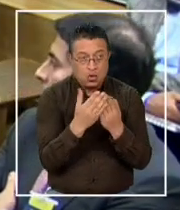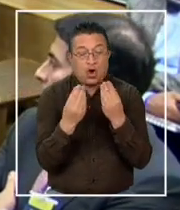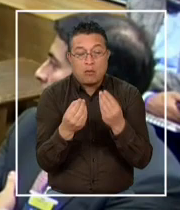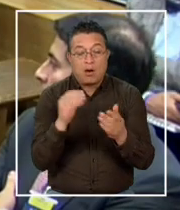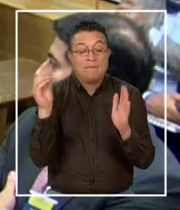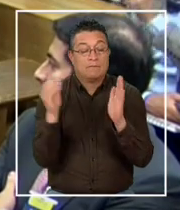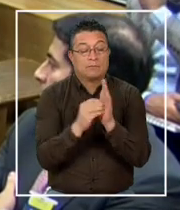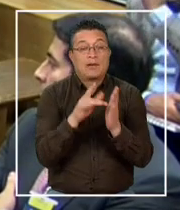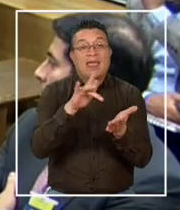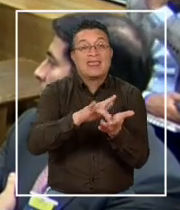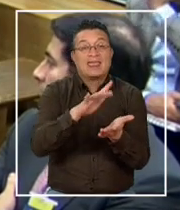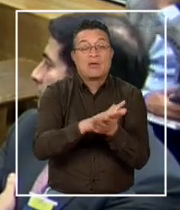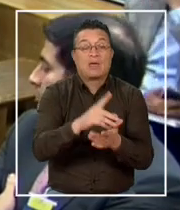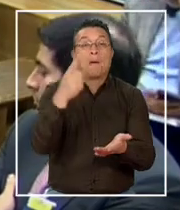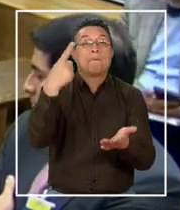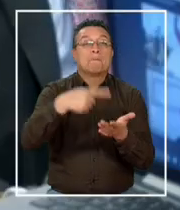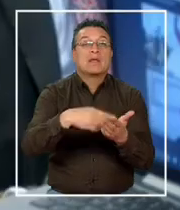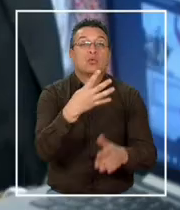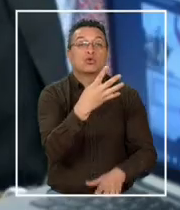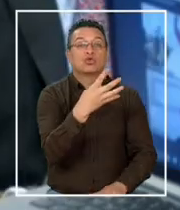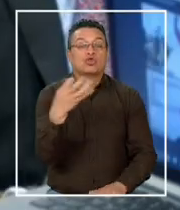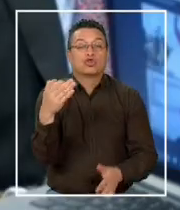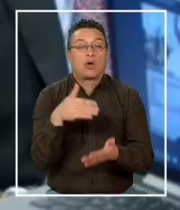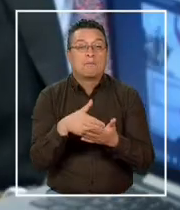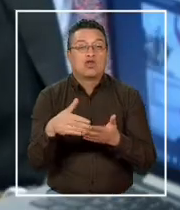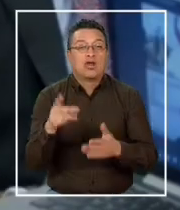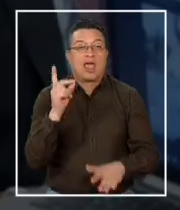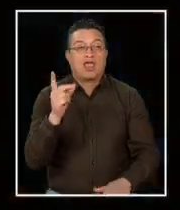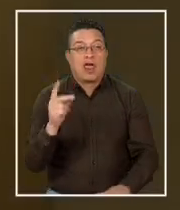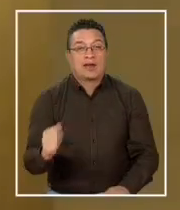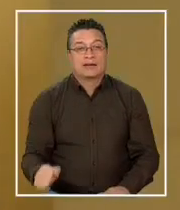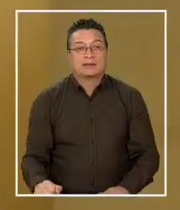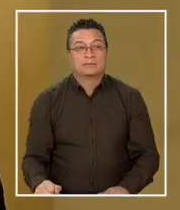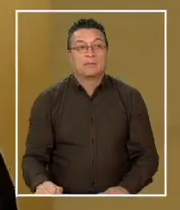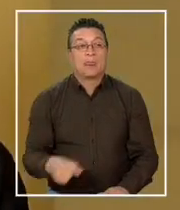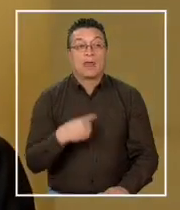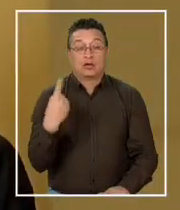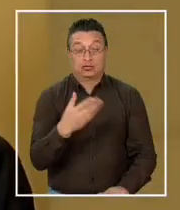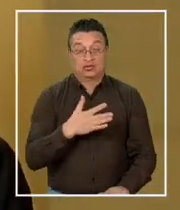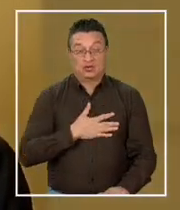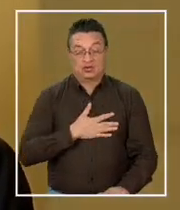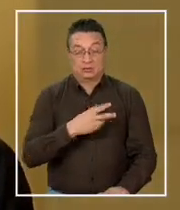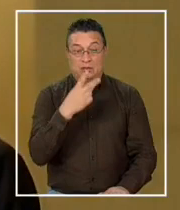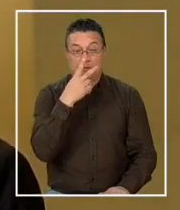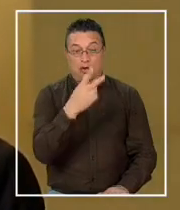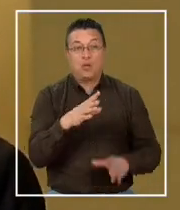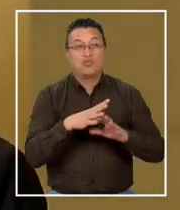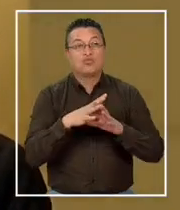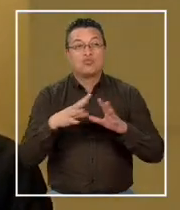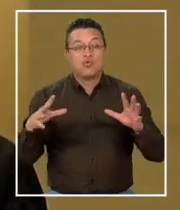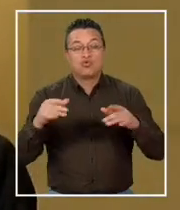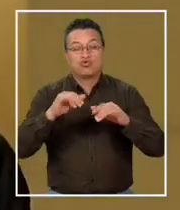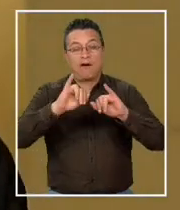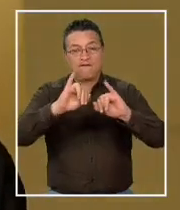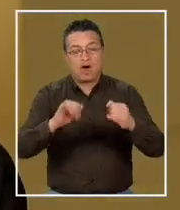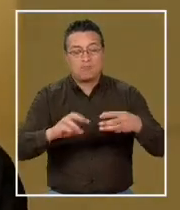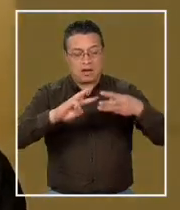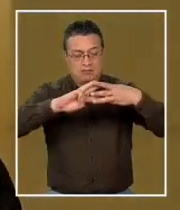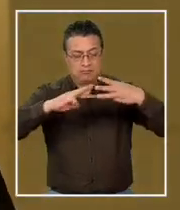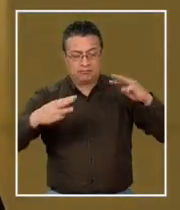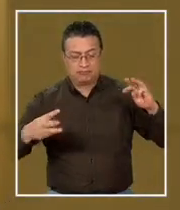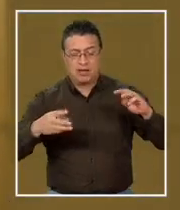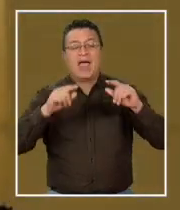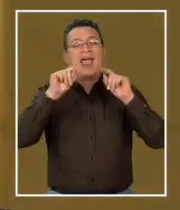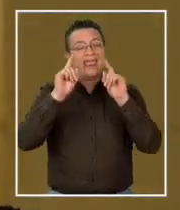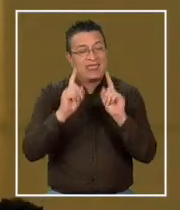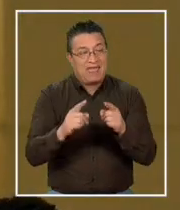la deuda del sector en 1.400 millones de dólares. Nosotros nos parece que hay múltiples metodologías, tienen que ser